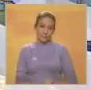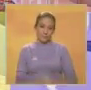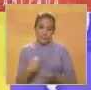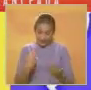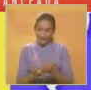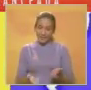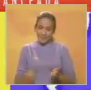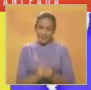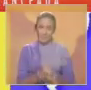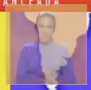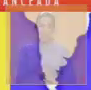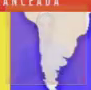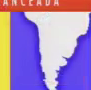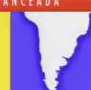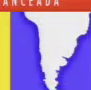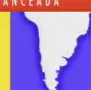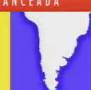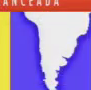placer